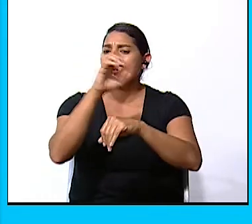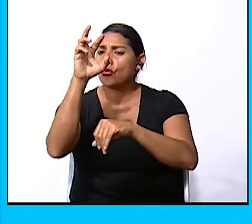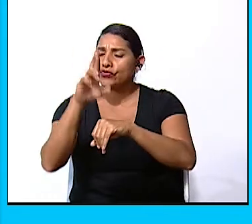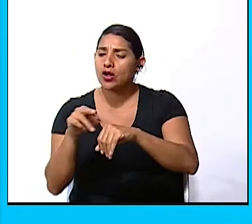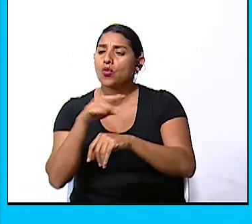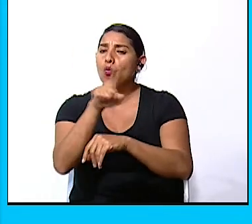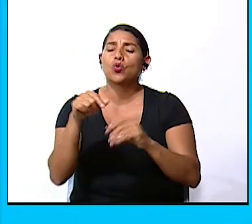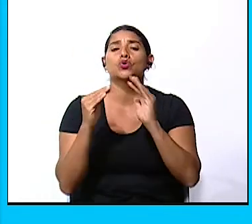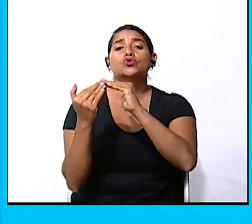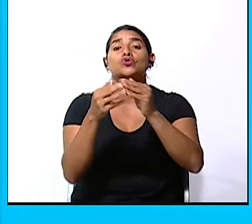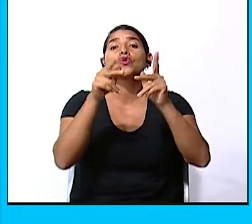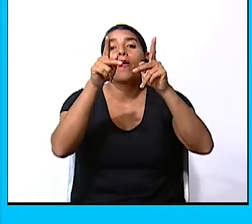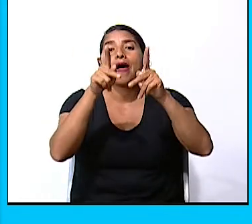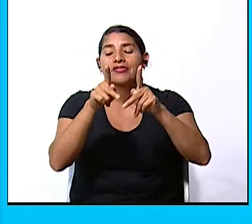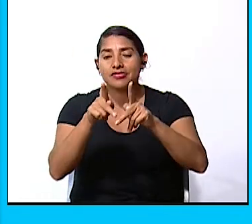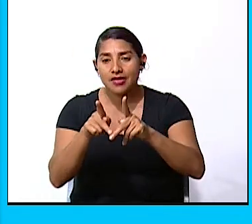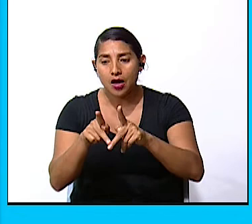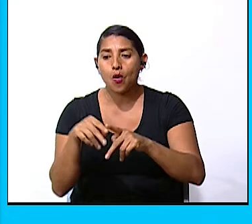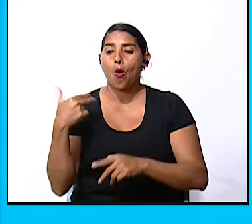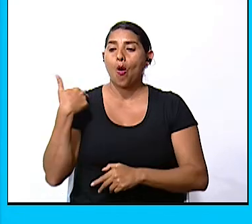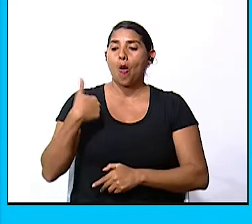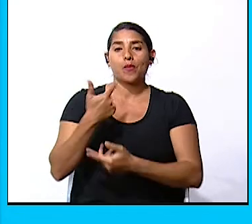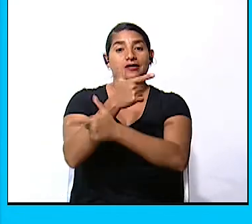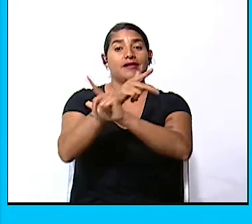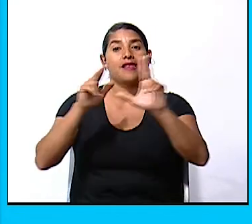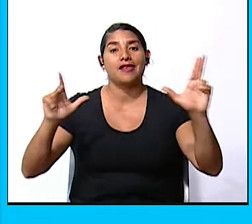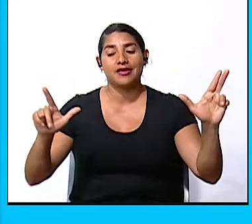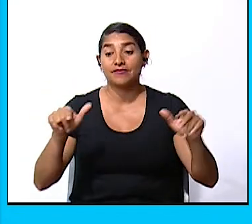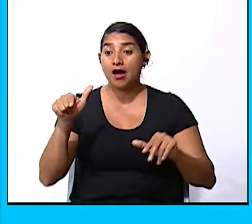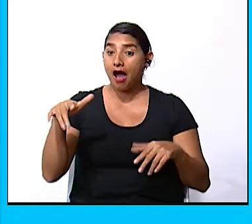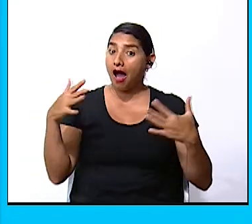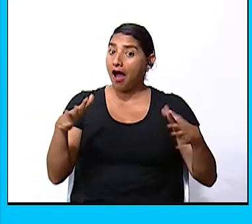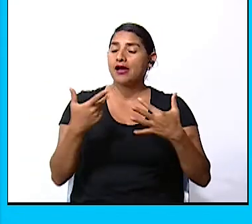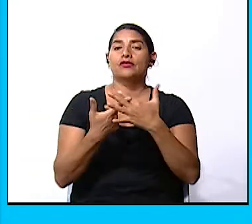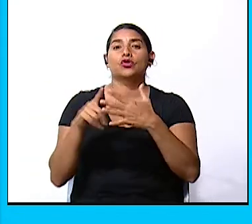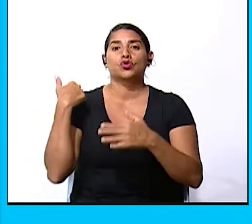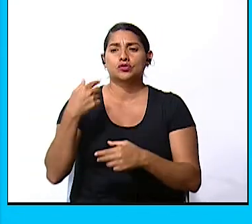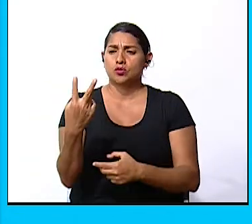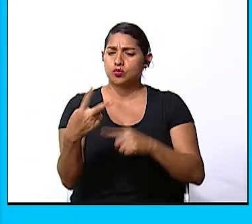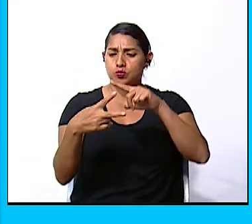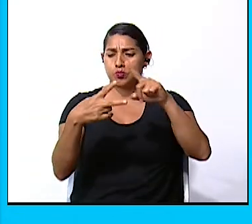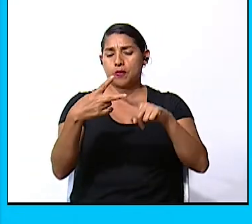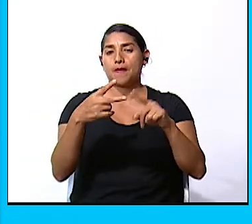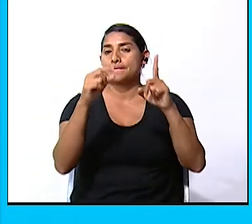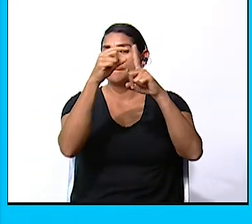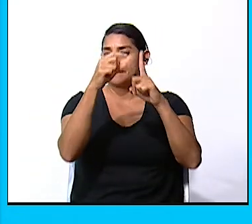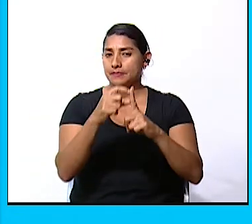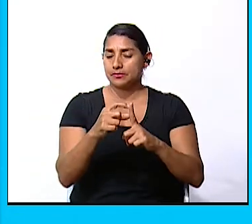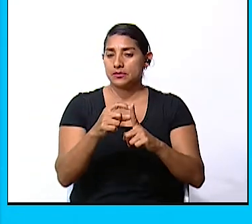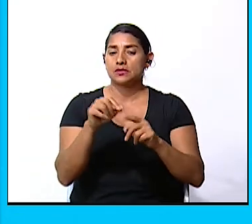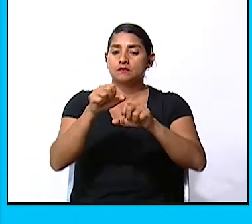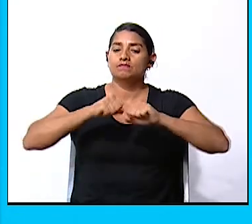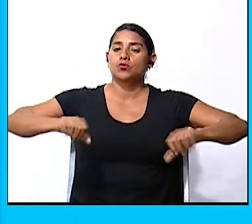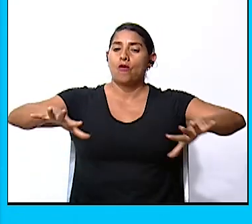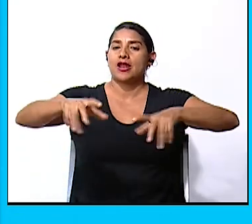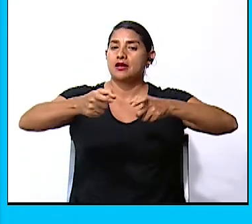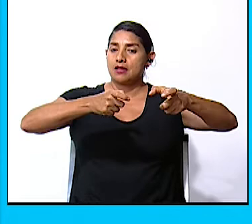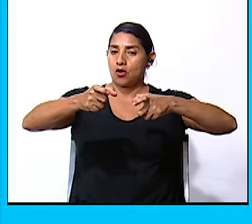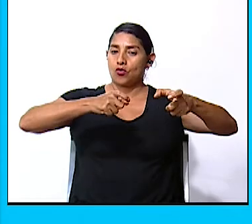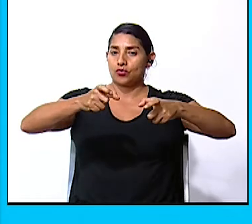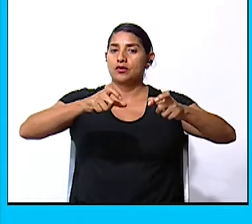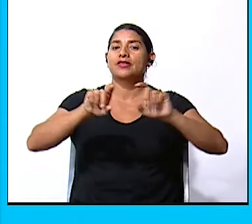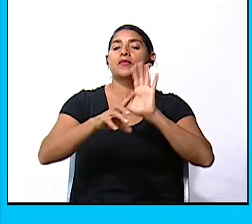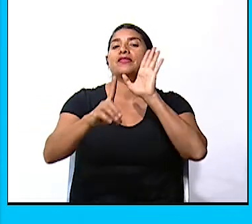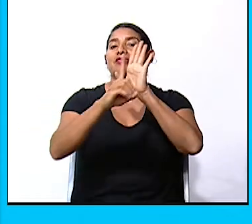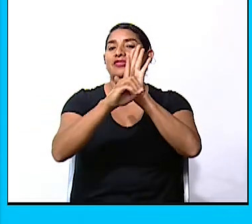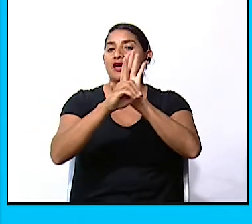costarricenses ciudadanos y hombres libres. Entonces, tenemos 2 palabras claves: soberanía y